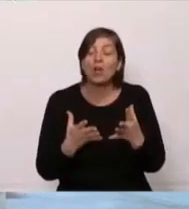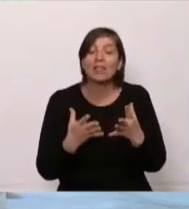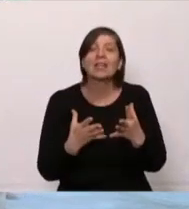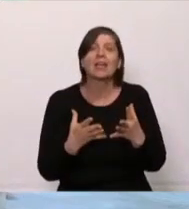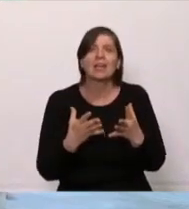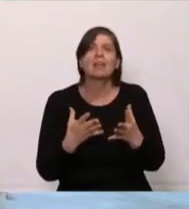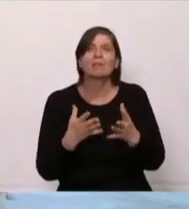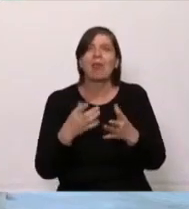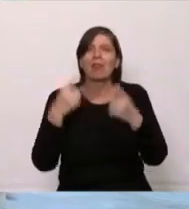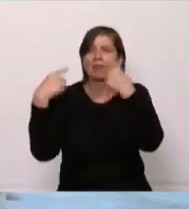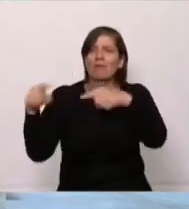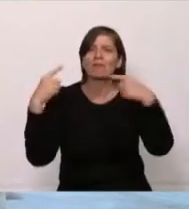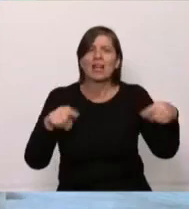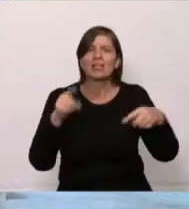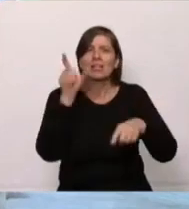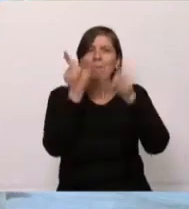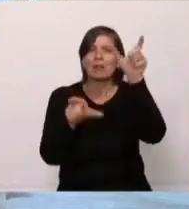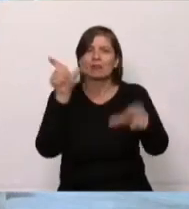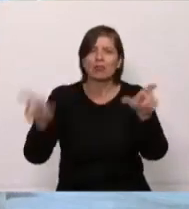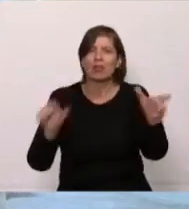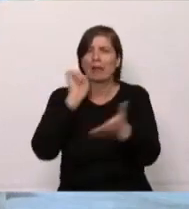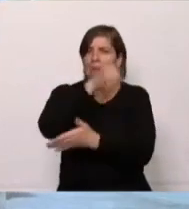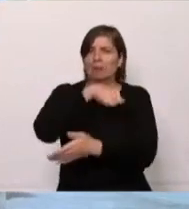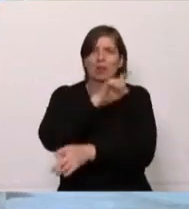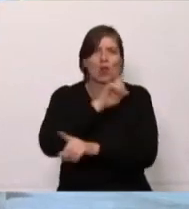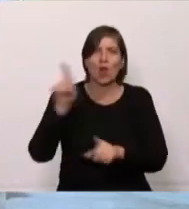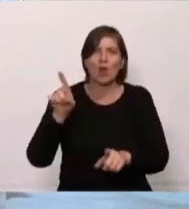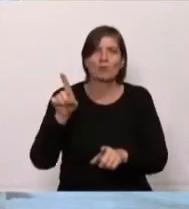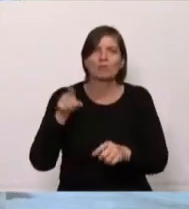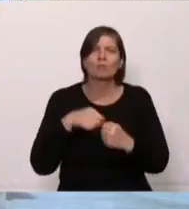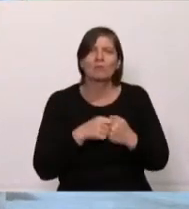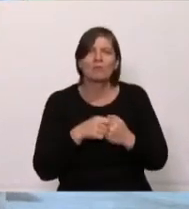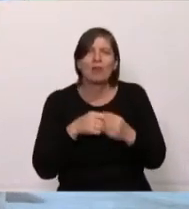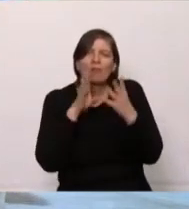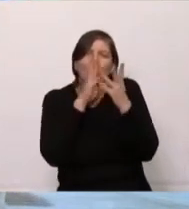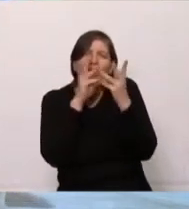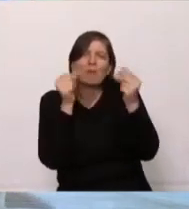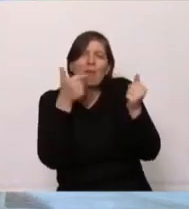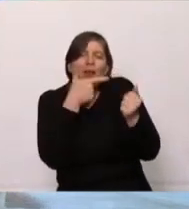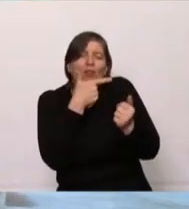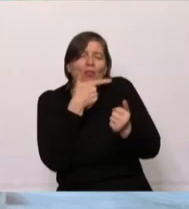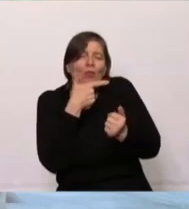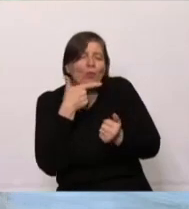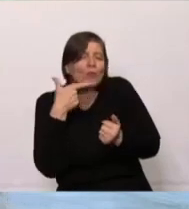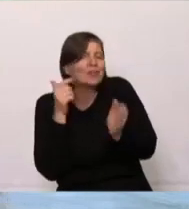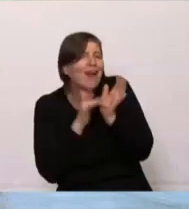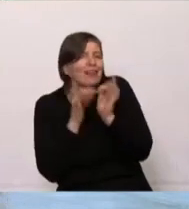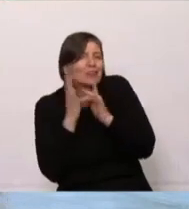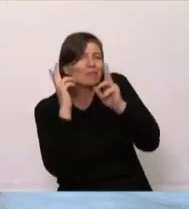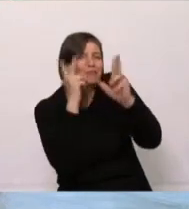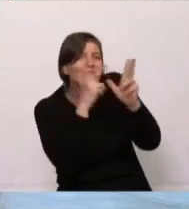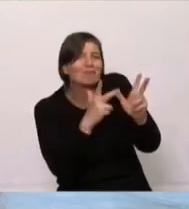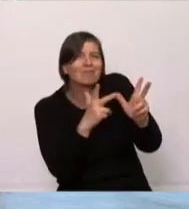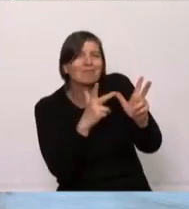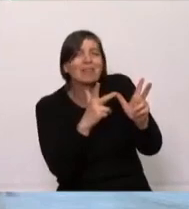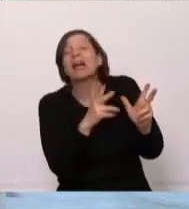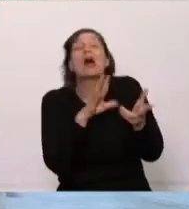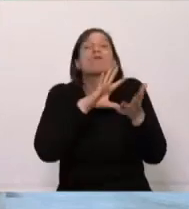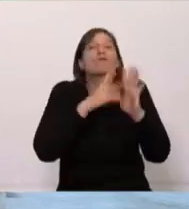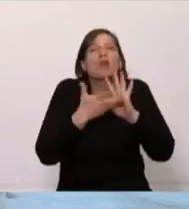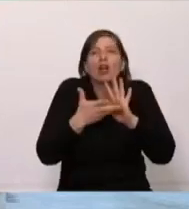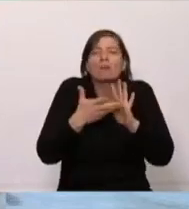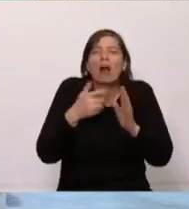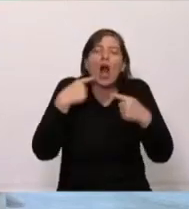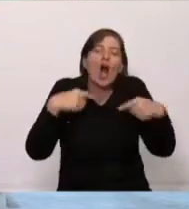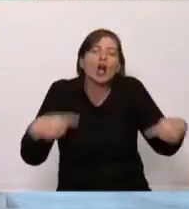no haces acepción de personas. Le están endulzando los oídos al Señor. Le